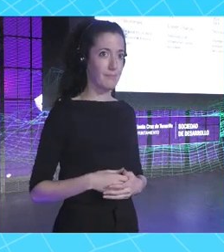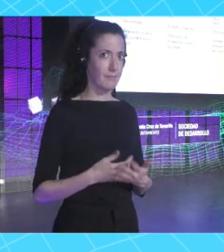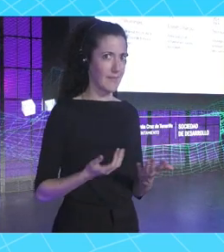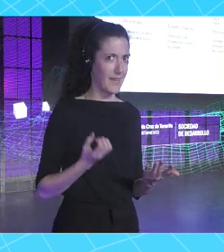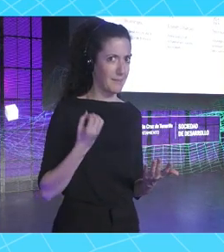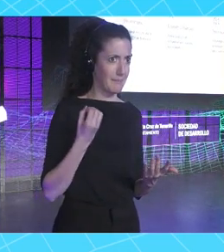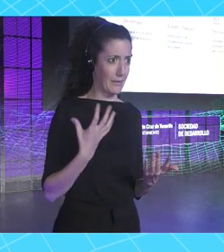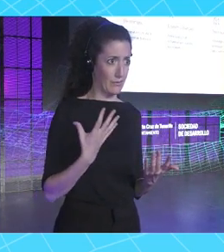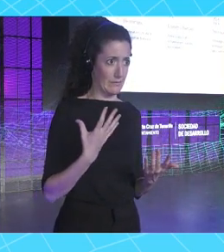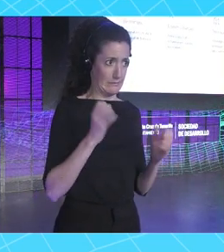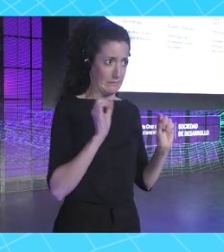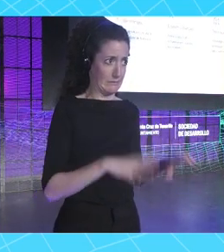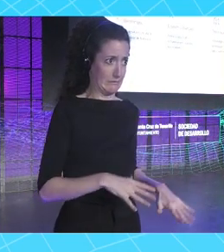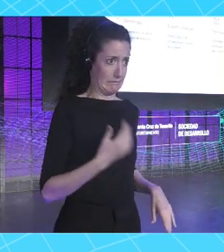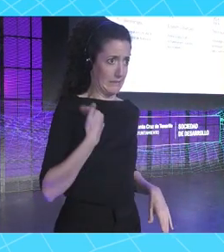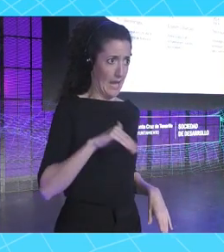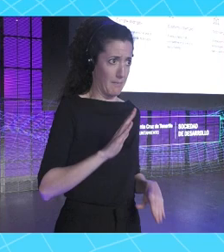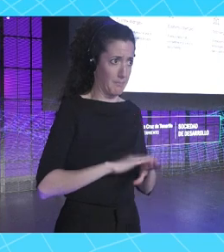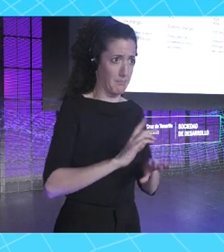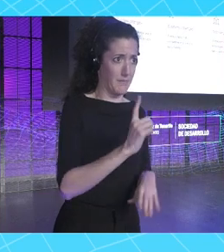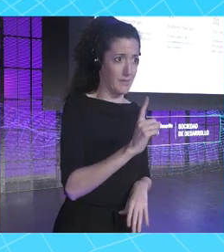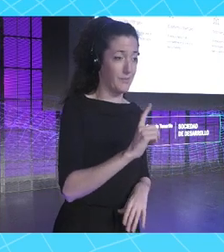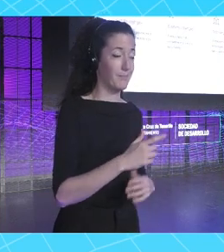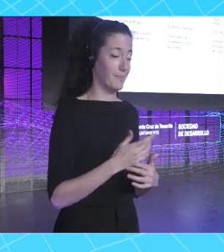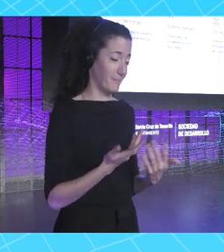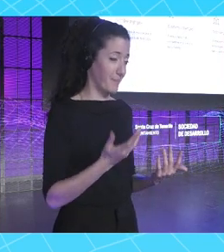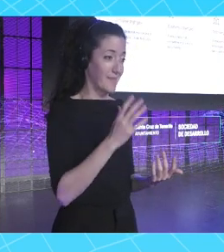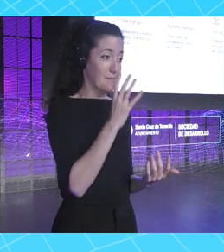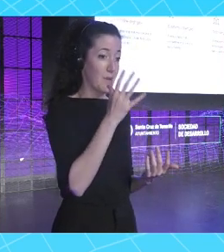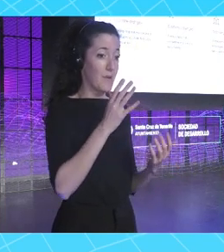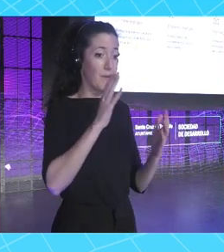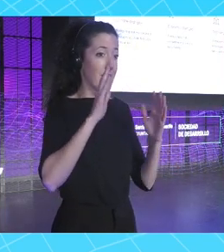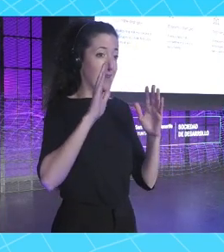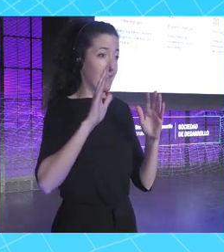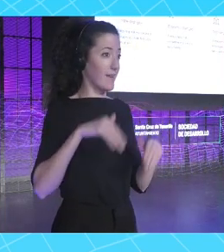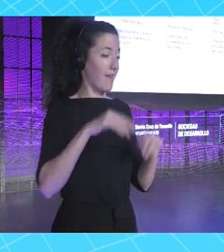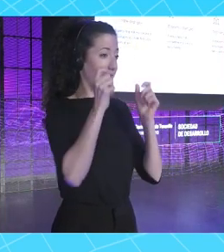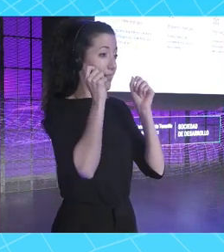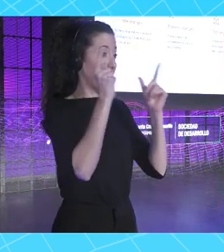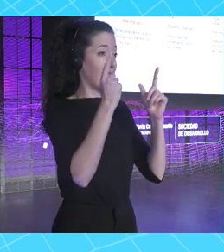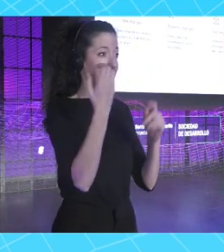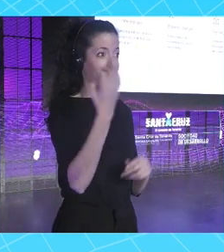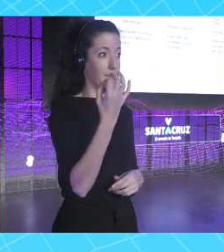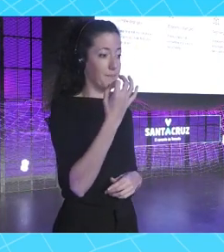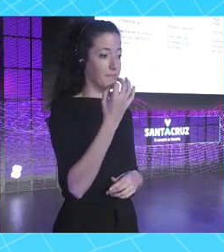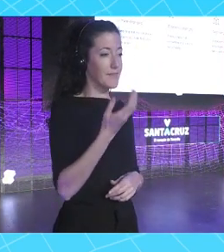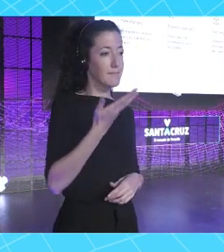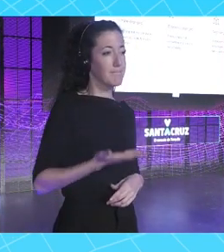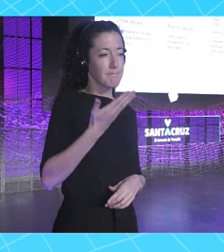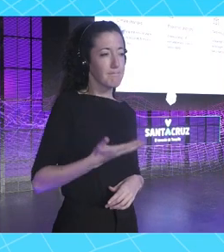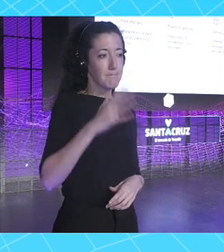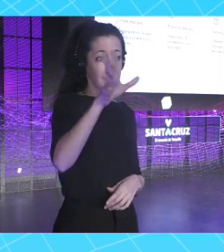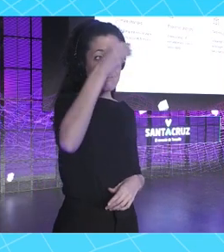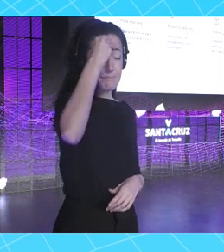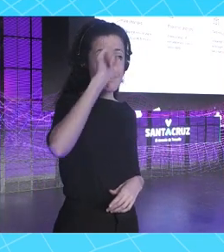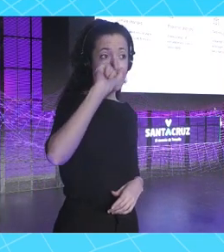no nos vamos ya no Bueno pues porque al final os daréis cuenta de que lo más importante que habéis que se os ha quedado es la capacidad